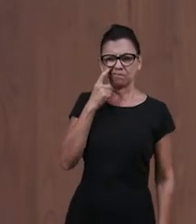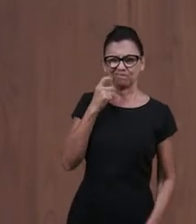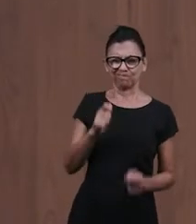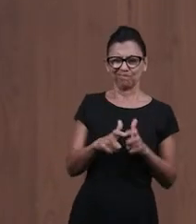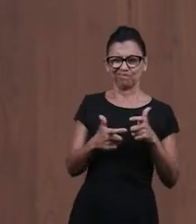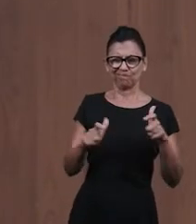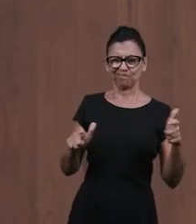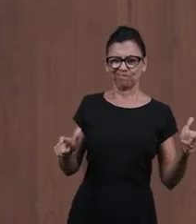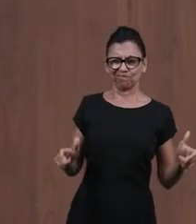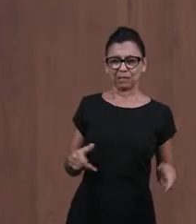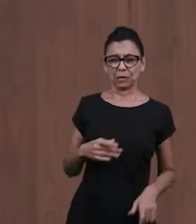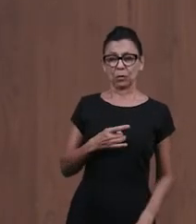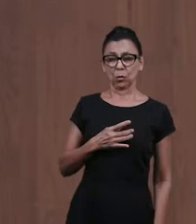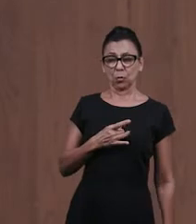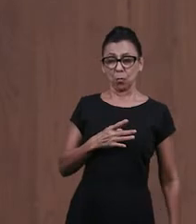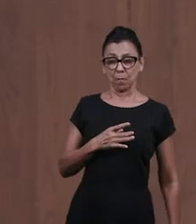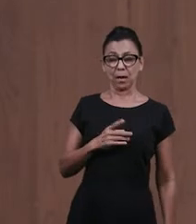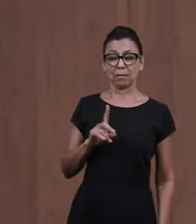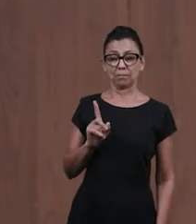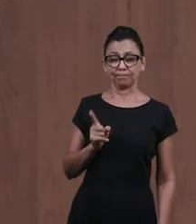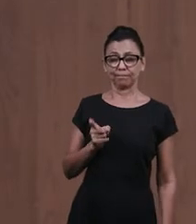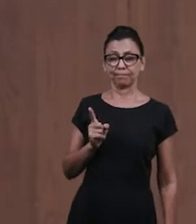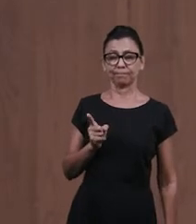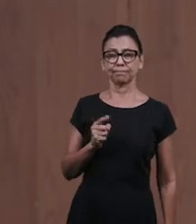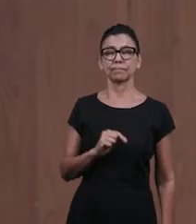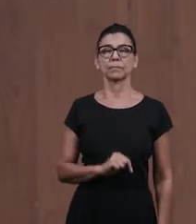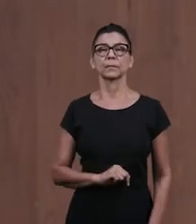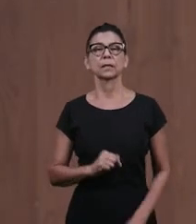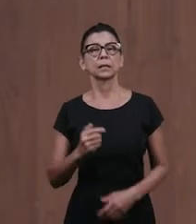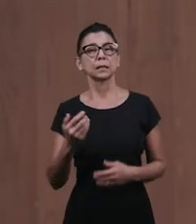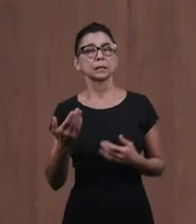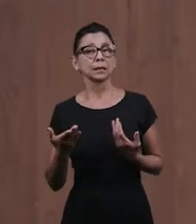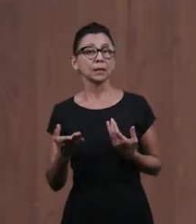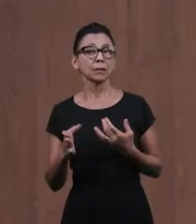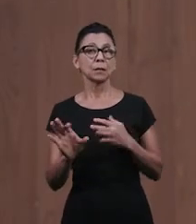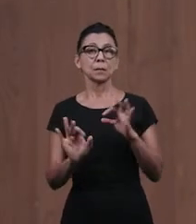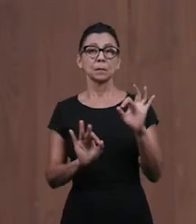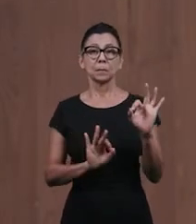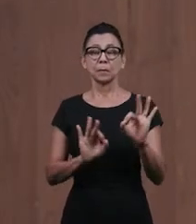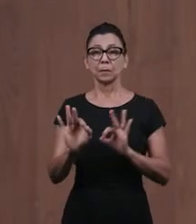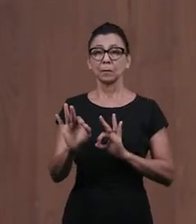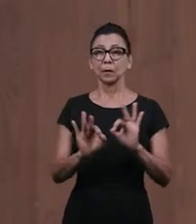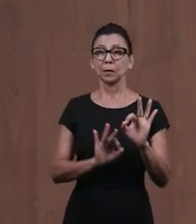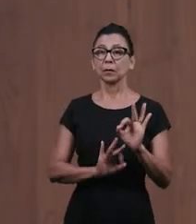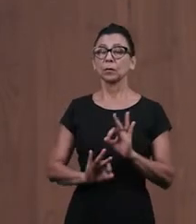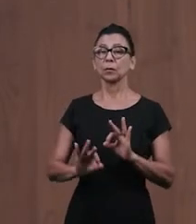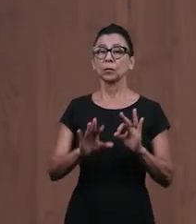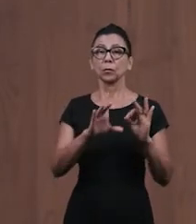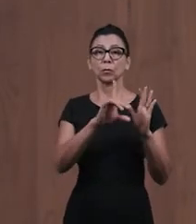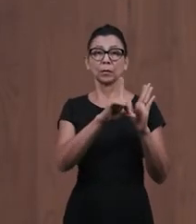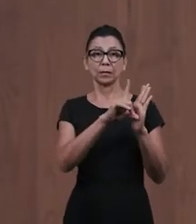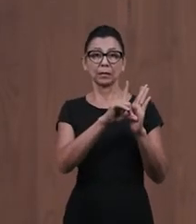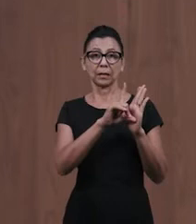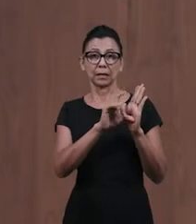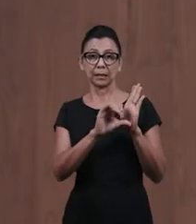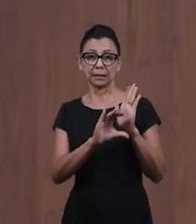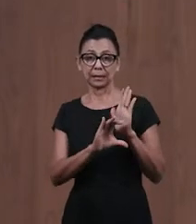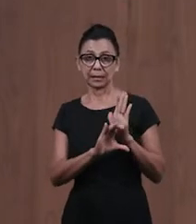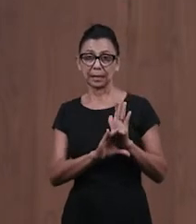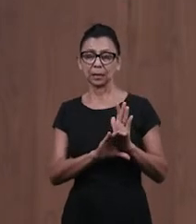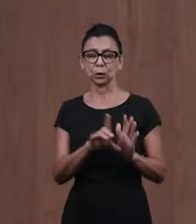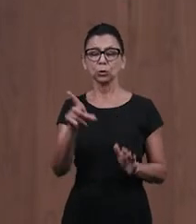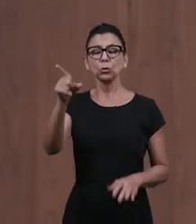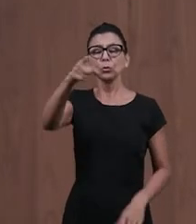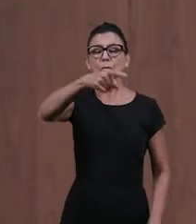estaba creciendo. Y por eso él hizo un decreto, él hizo una orden. Todos los niños varones